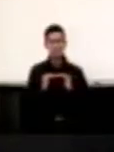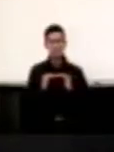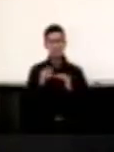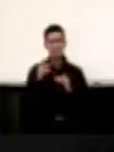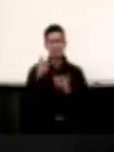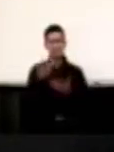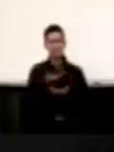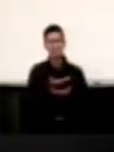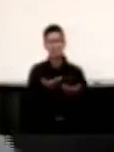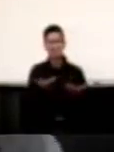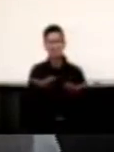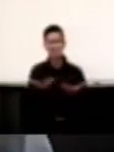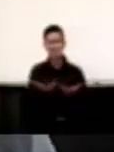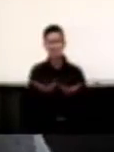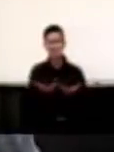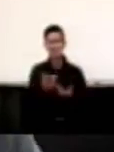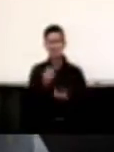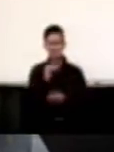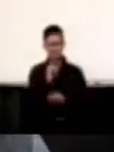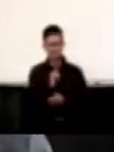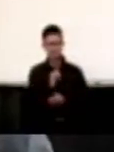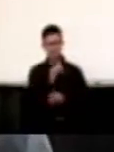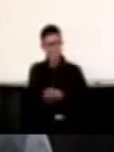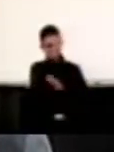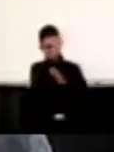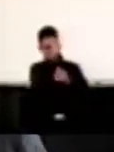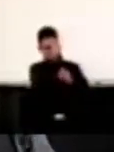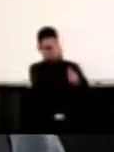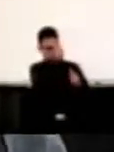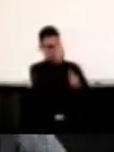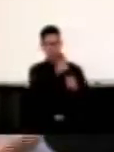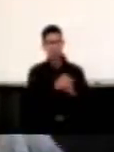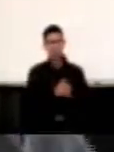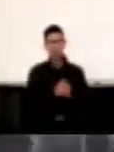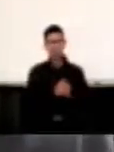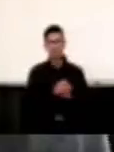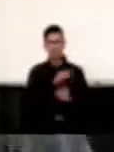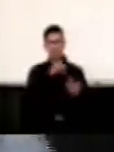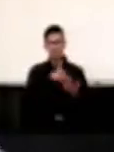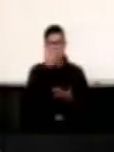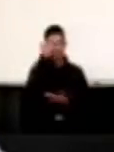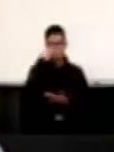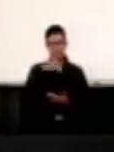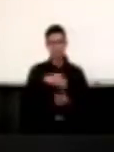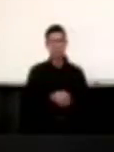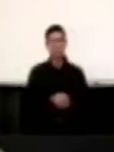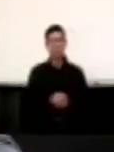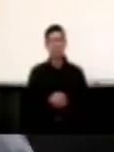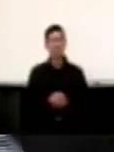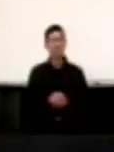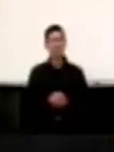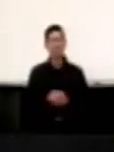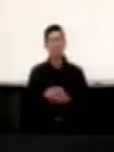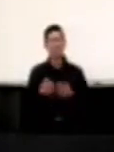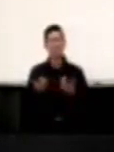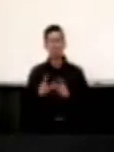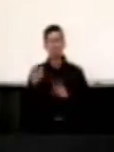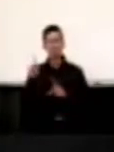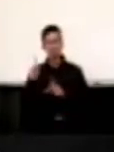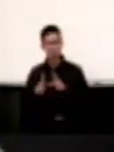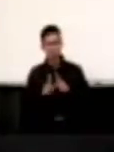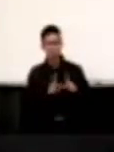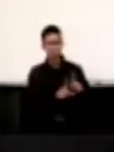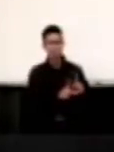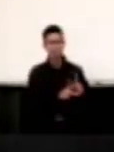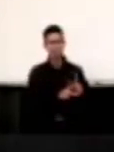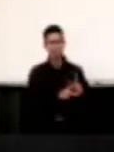negociaciones. Y todos recordaremos que esta fragmentación y relativa polarización, no